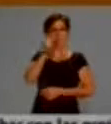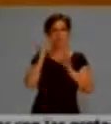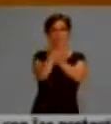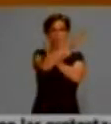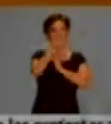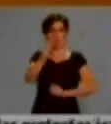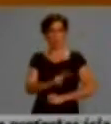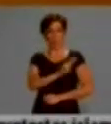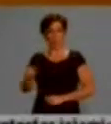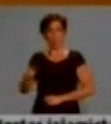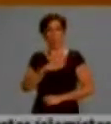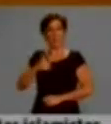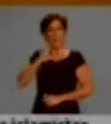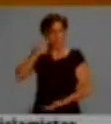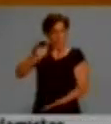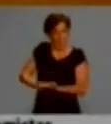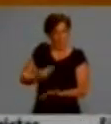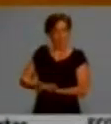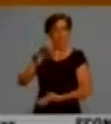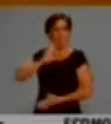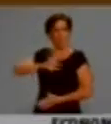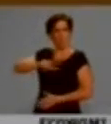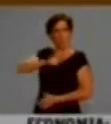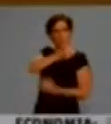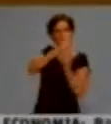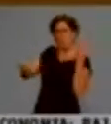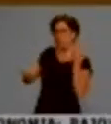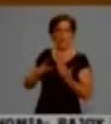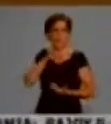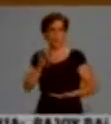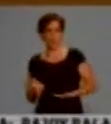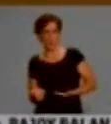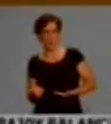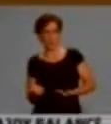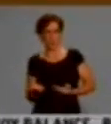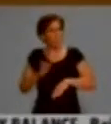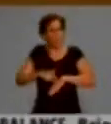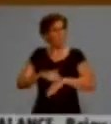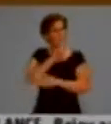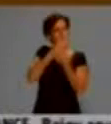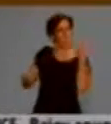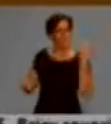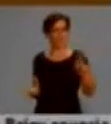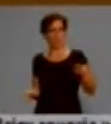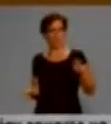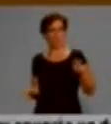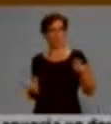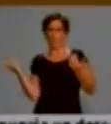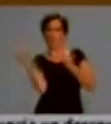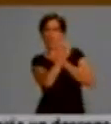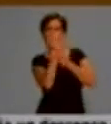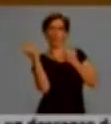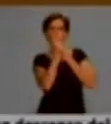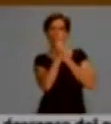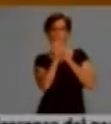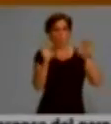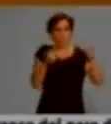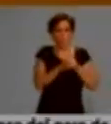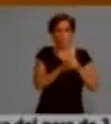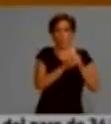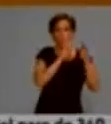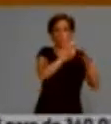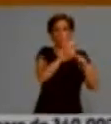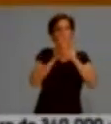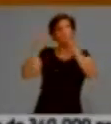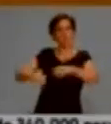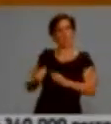de que Bárcenas era un delincuente. ¿Por qué esos mensajes entonces? ¿Por qué le mandaba los mensajes? ¿Cuál es el pacto que tiene usted y su partido tenían con